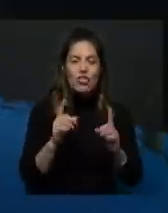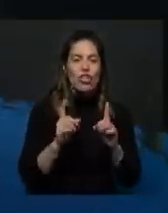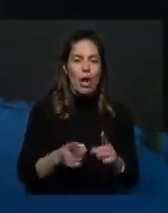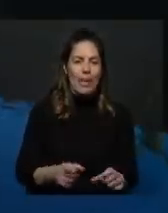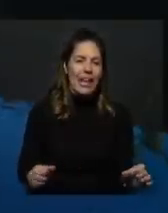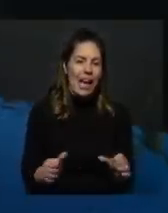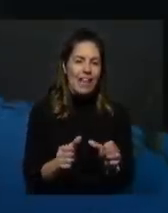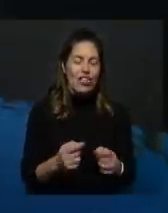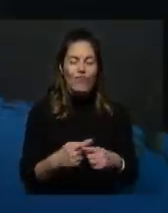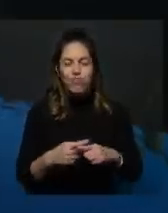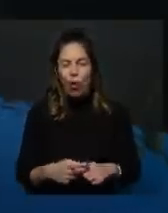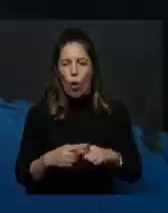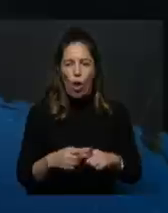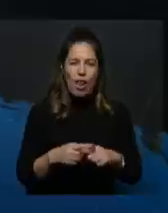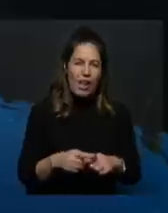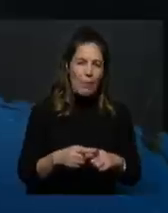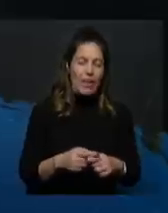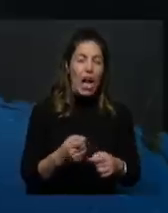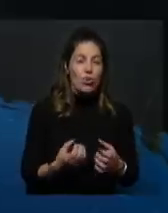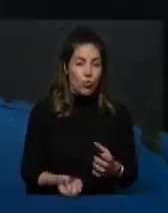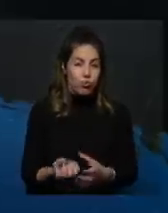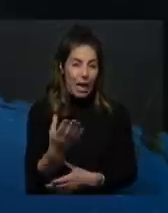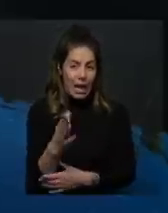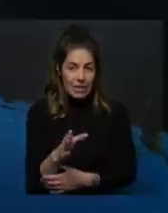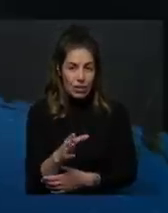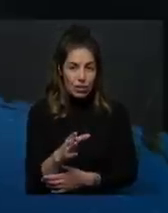de polémica su instalación